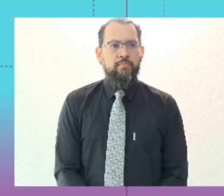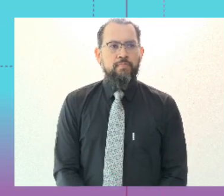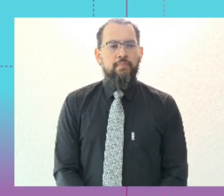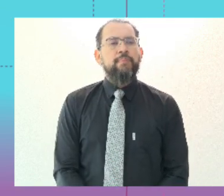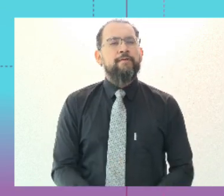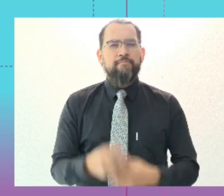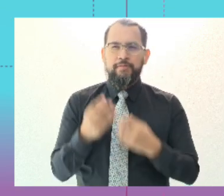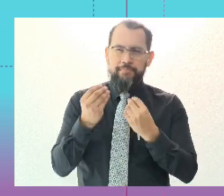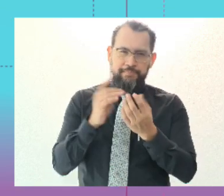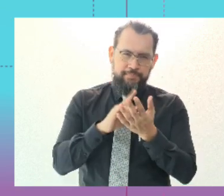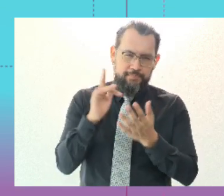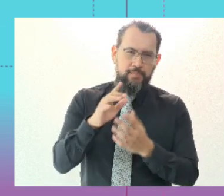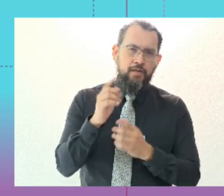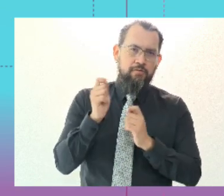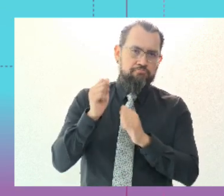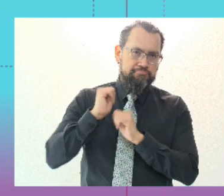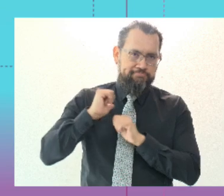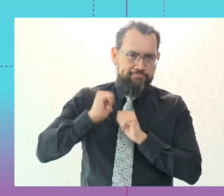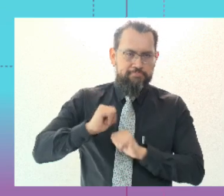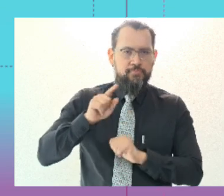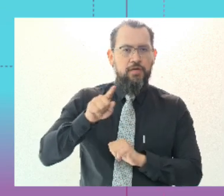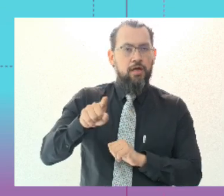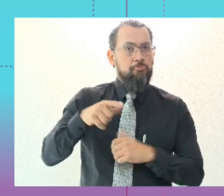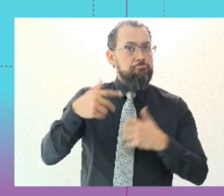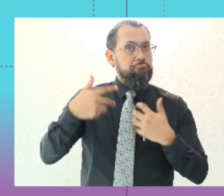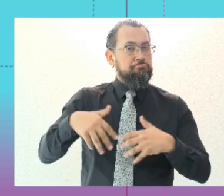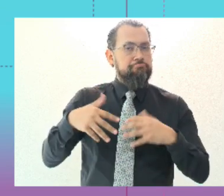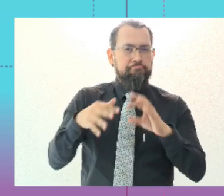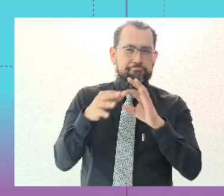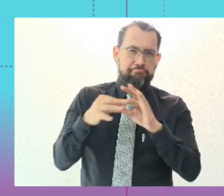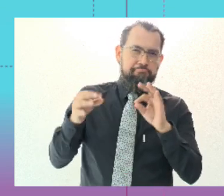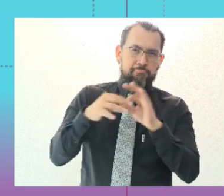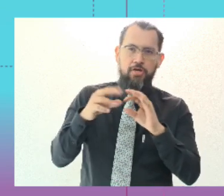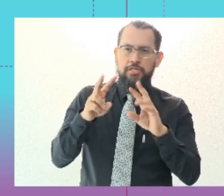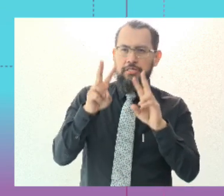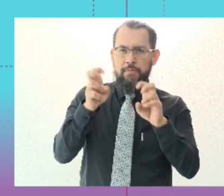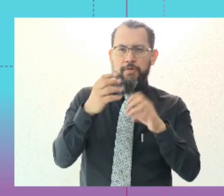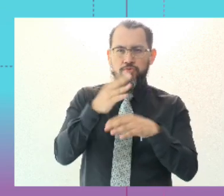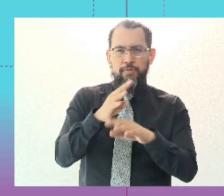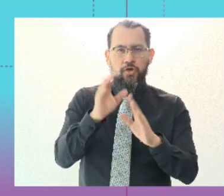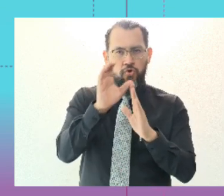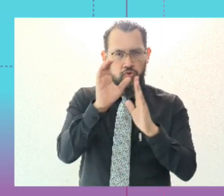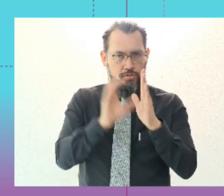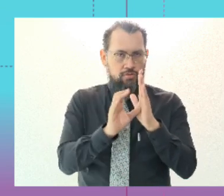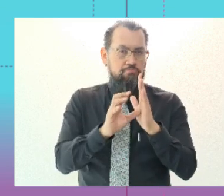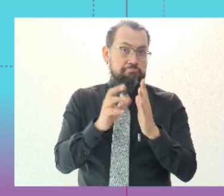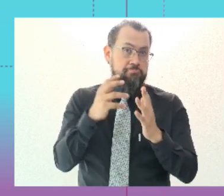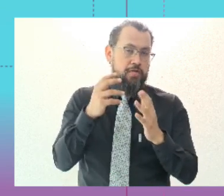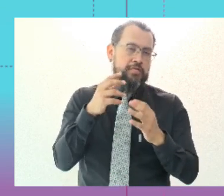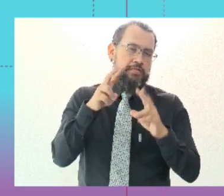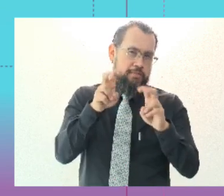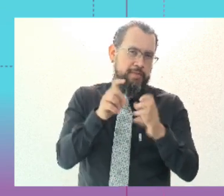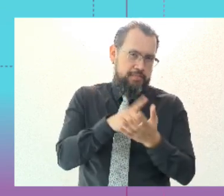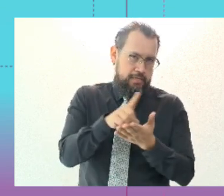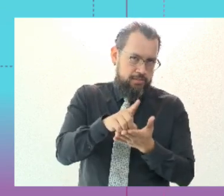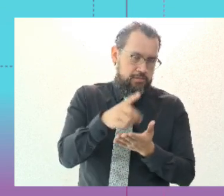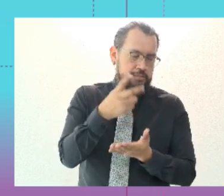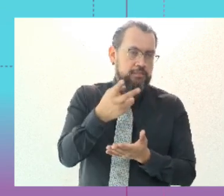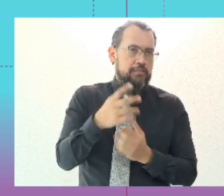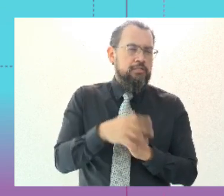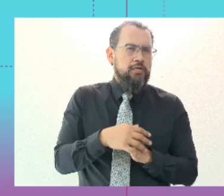Pues muchas gracias al comisionado, nos dio toda una clase de constitucional con filosofía del derecho, pero que